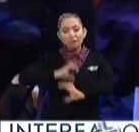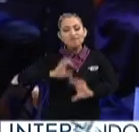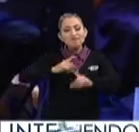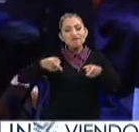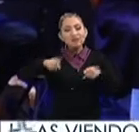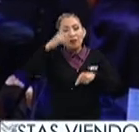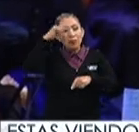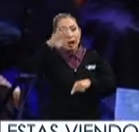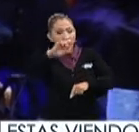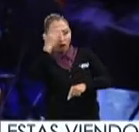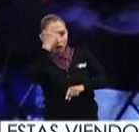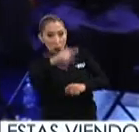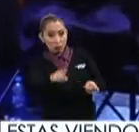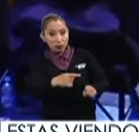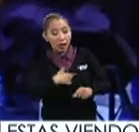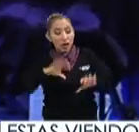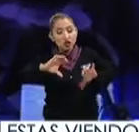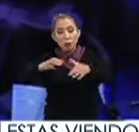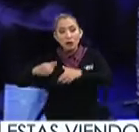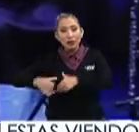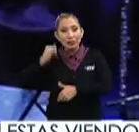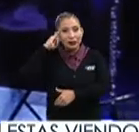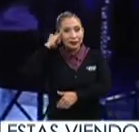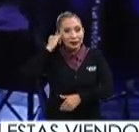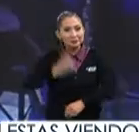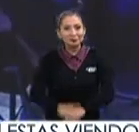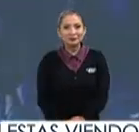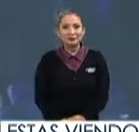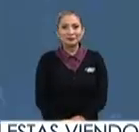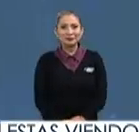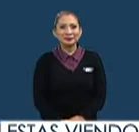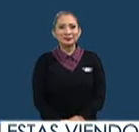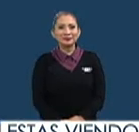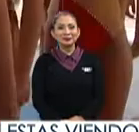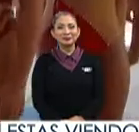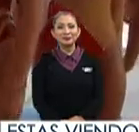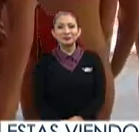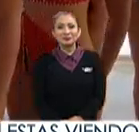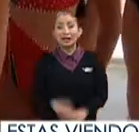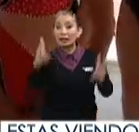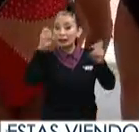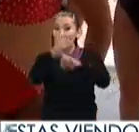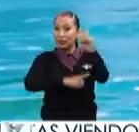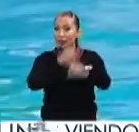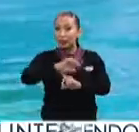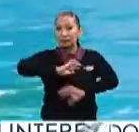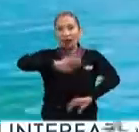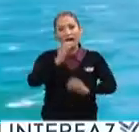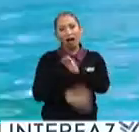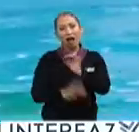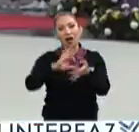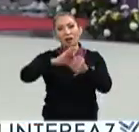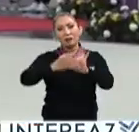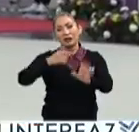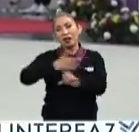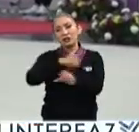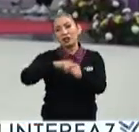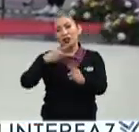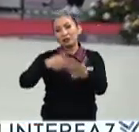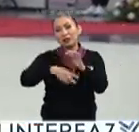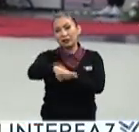el objetivo de reconocer la música de las comunidades indígenas. Y en los deportes llegó a su fin la Olimpiada